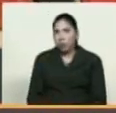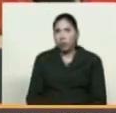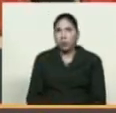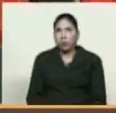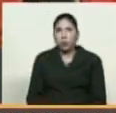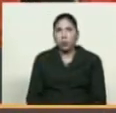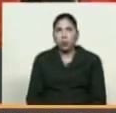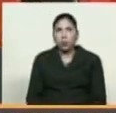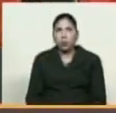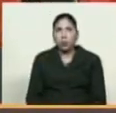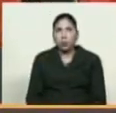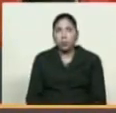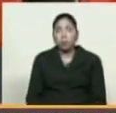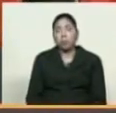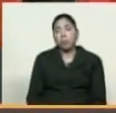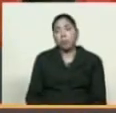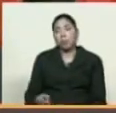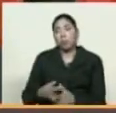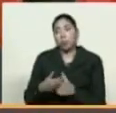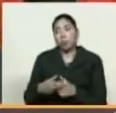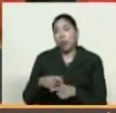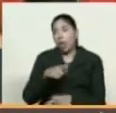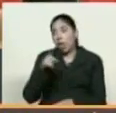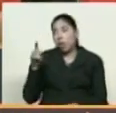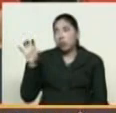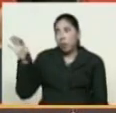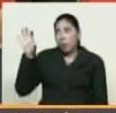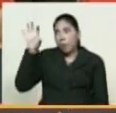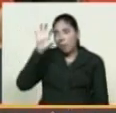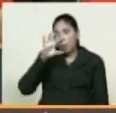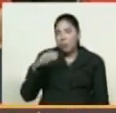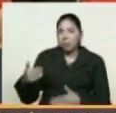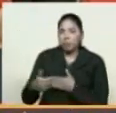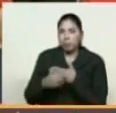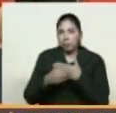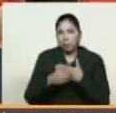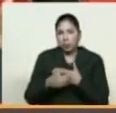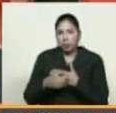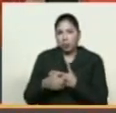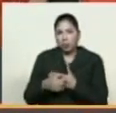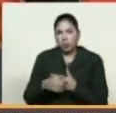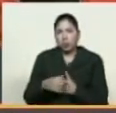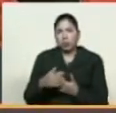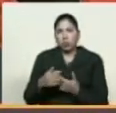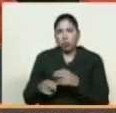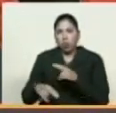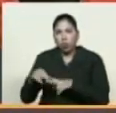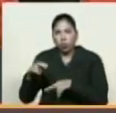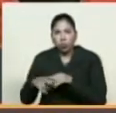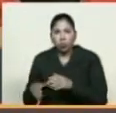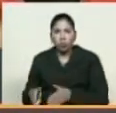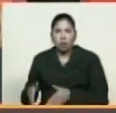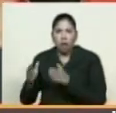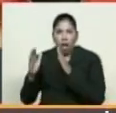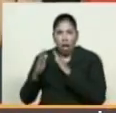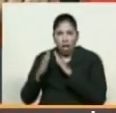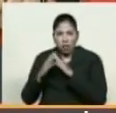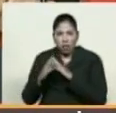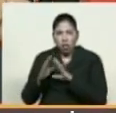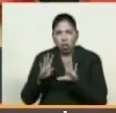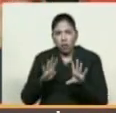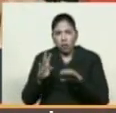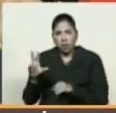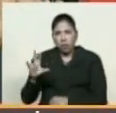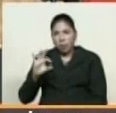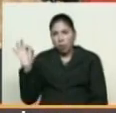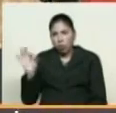Y por eso nos atacan tanto. ¿Qué país del mundo está construyendo más vivienda que Venezuela? ¿Qué país del mundo llega ya a 93%